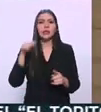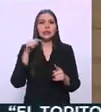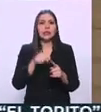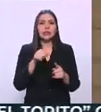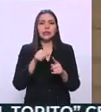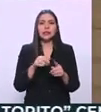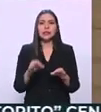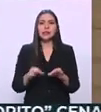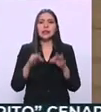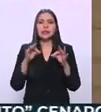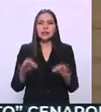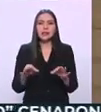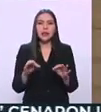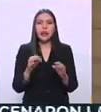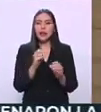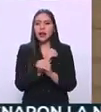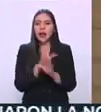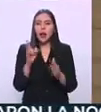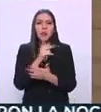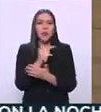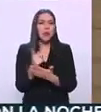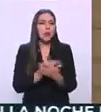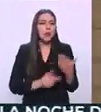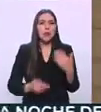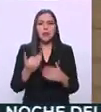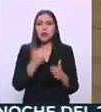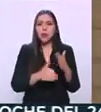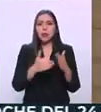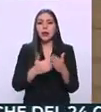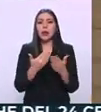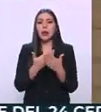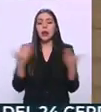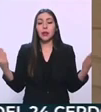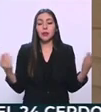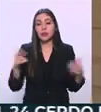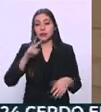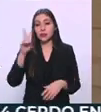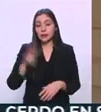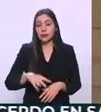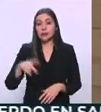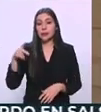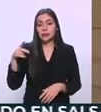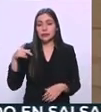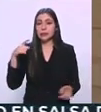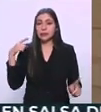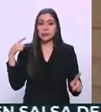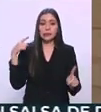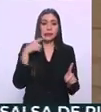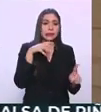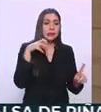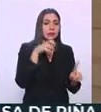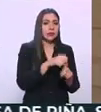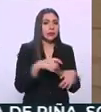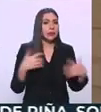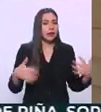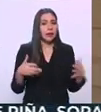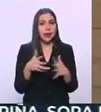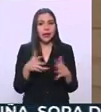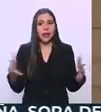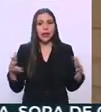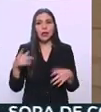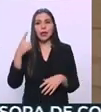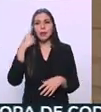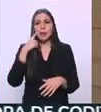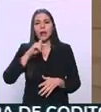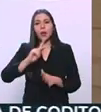muy desarticulada. Y bueno, ha sido un gran reto reconstruir, reestructurar, refuncionalizar este Consejo Nacional de